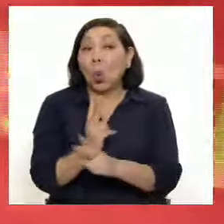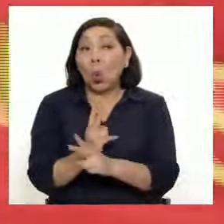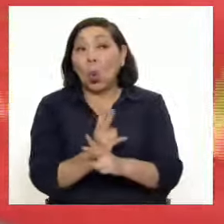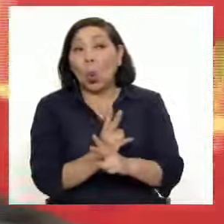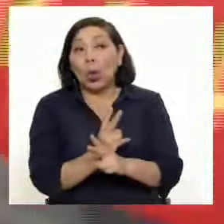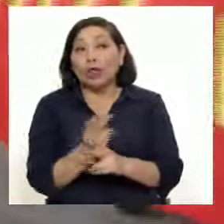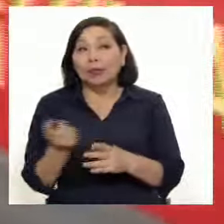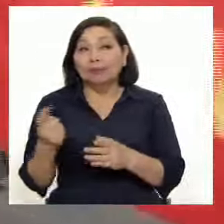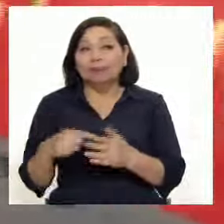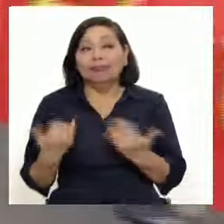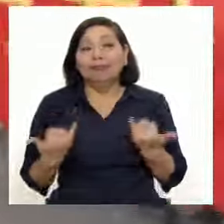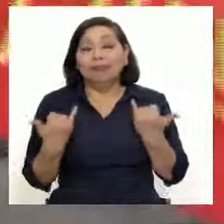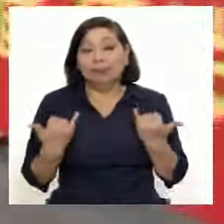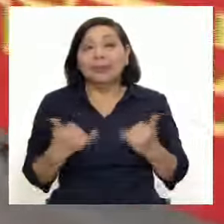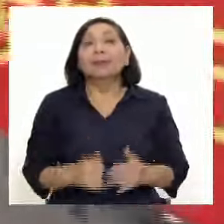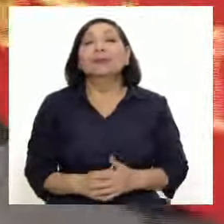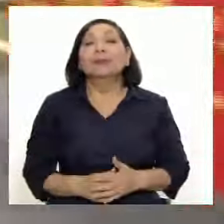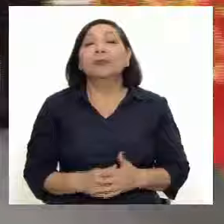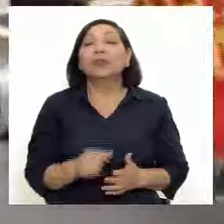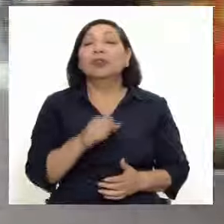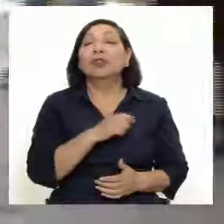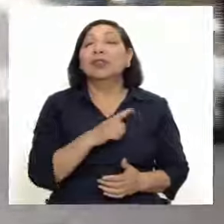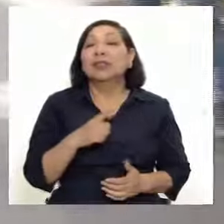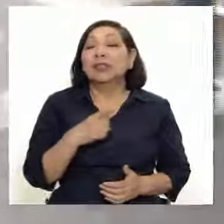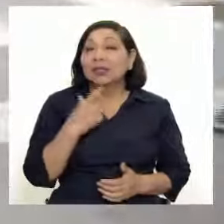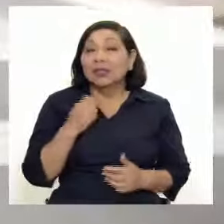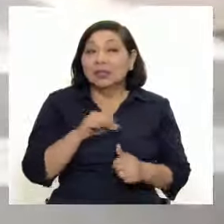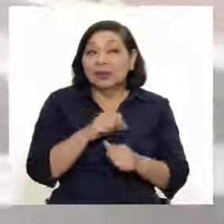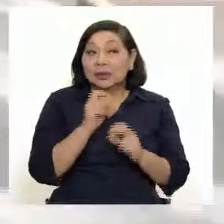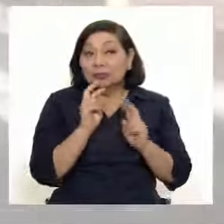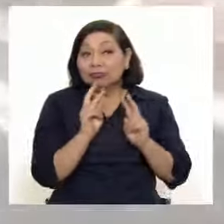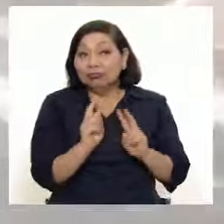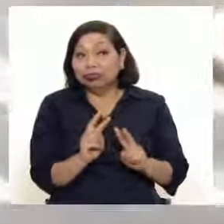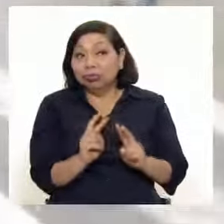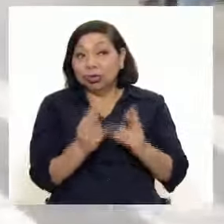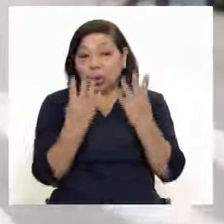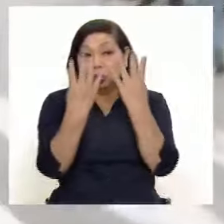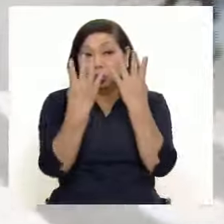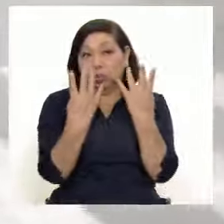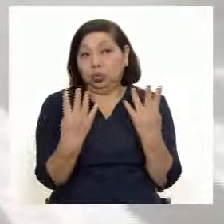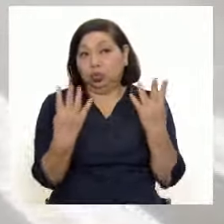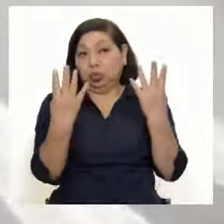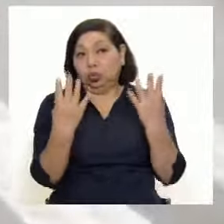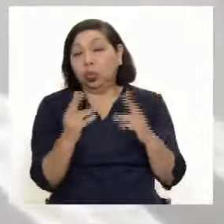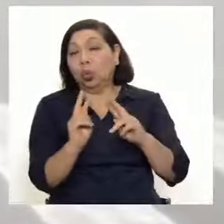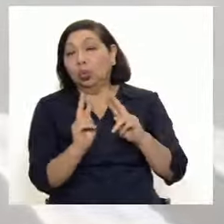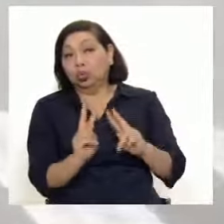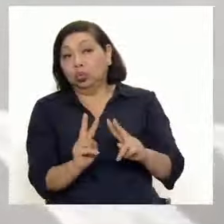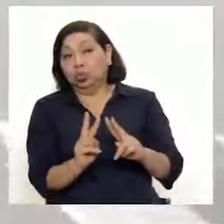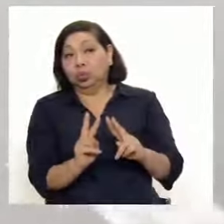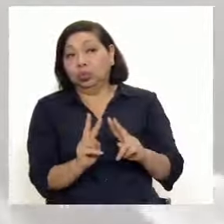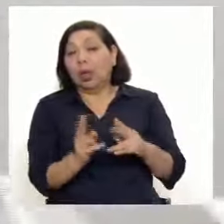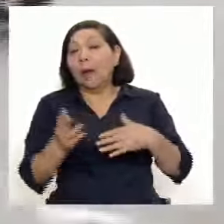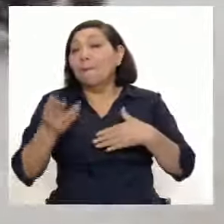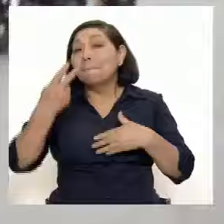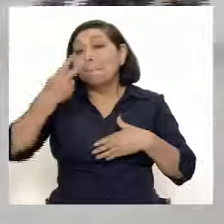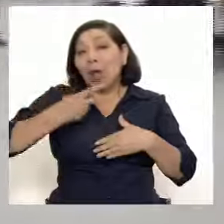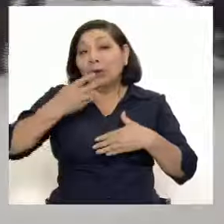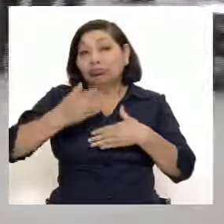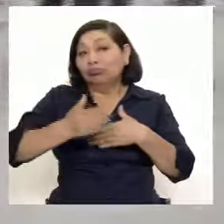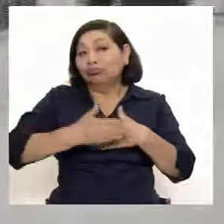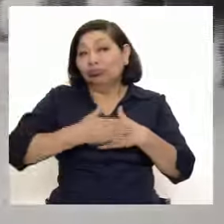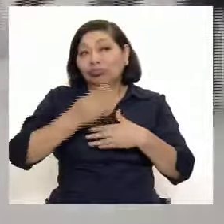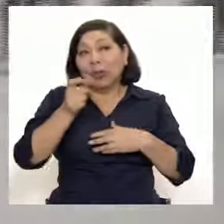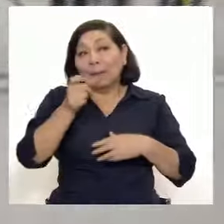que se han implementado en este punto, en este hotel, en los alrededores. Miren ustedes las rejas que se han colocado. Se está restringiendo el